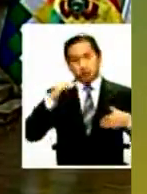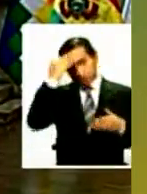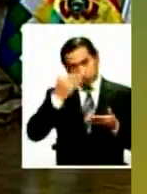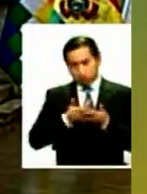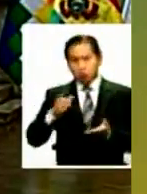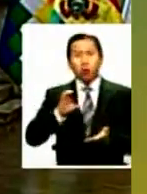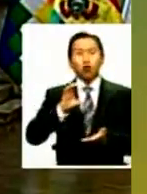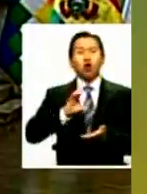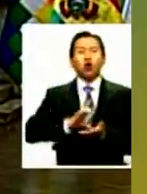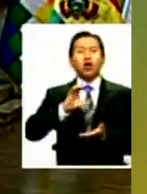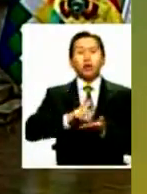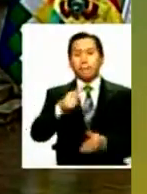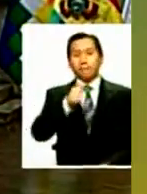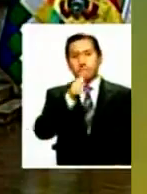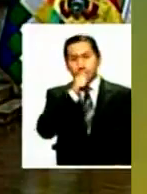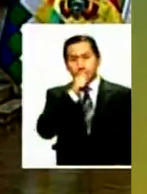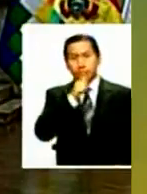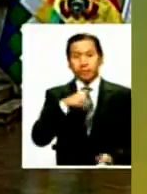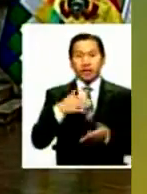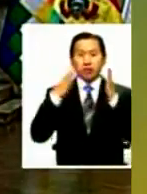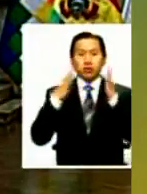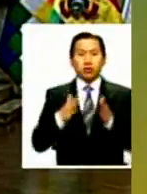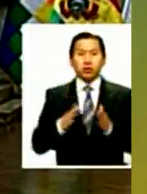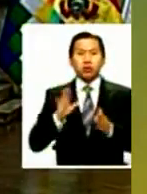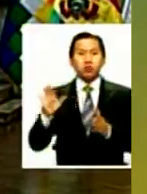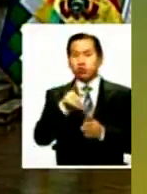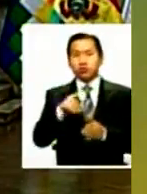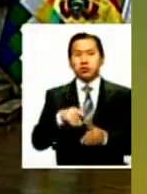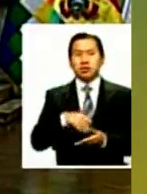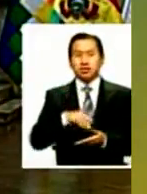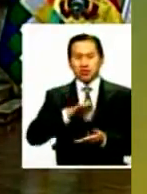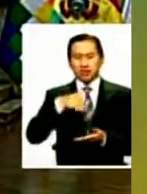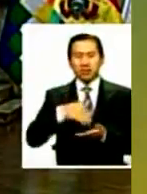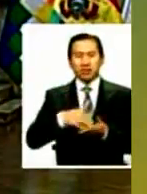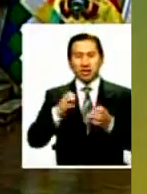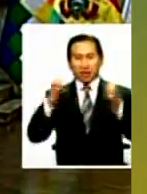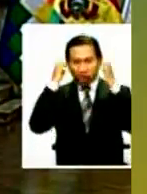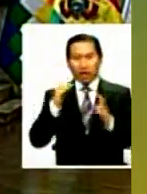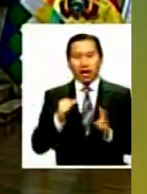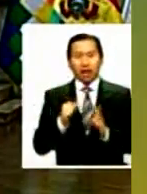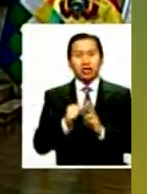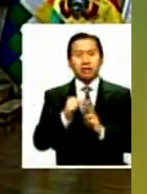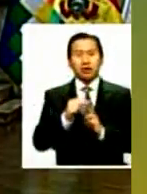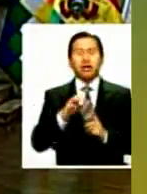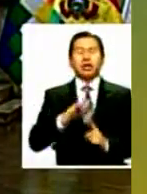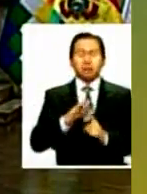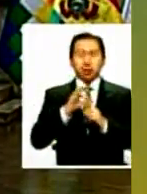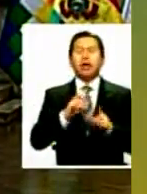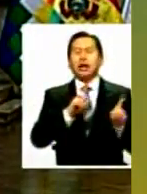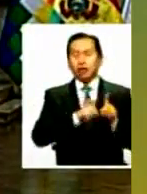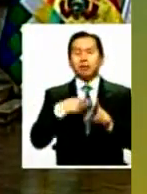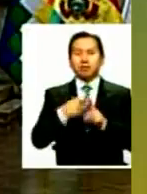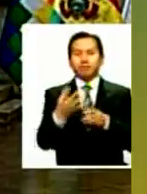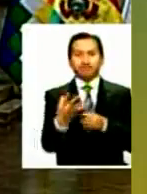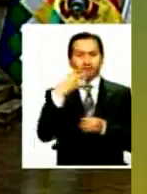ampliado también el bono universal. ¿Qué opinión merece esto? Es importante poner